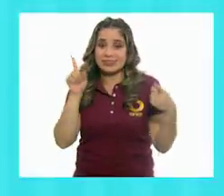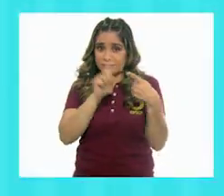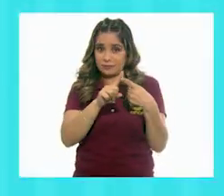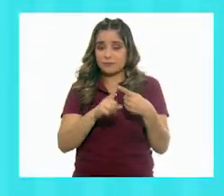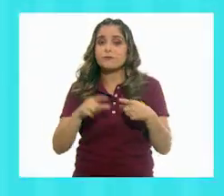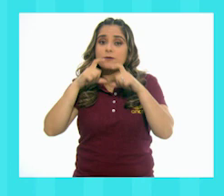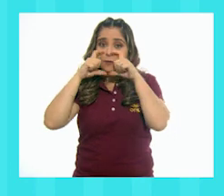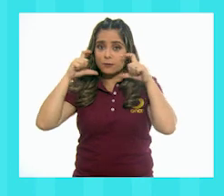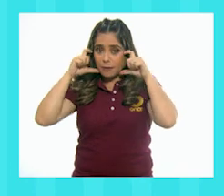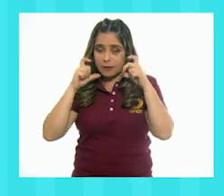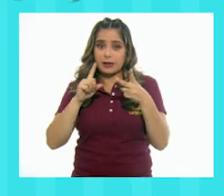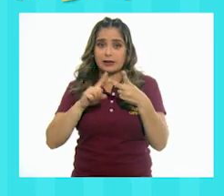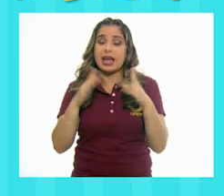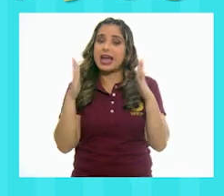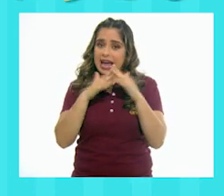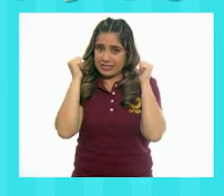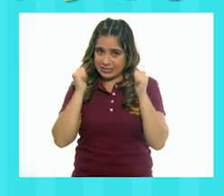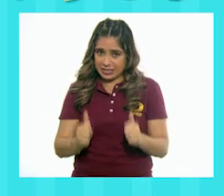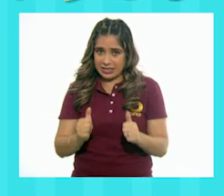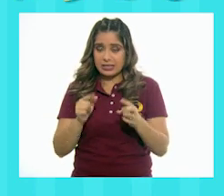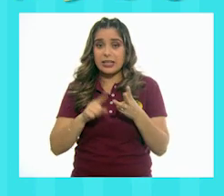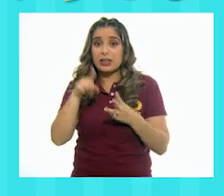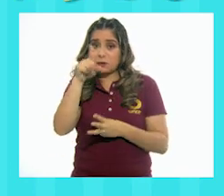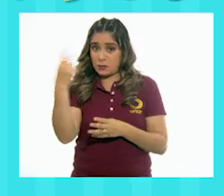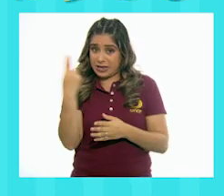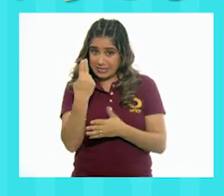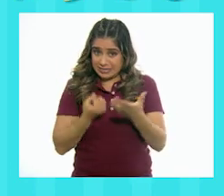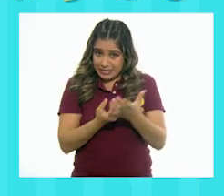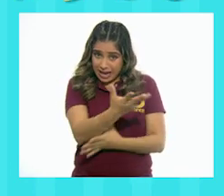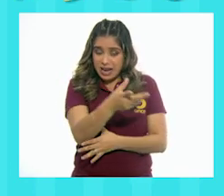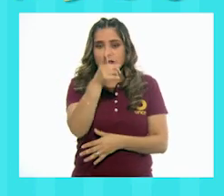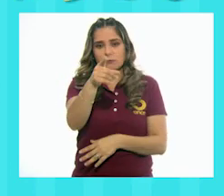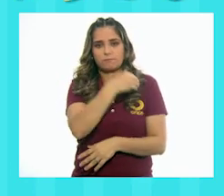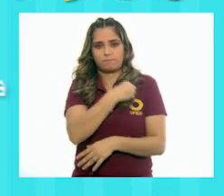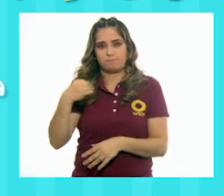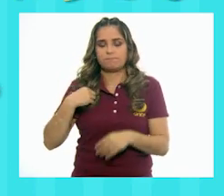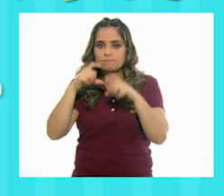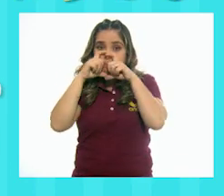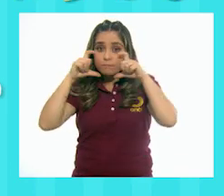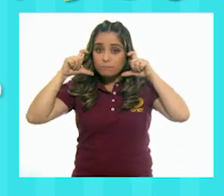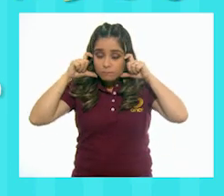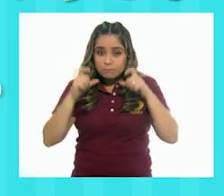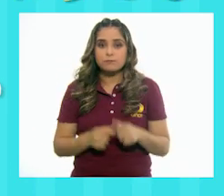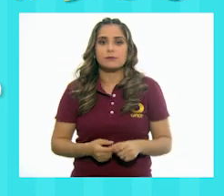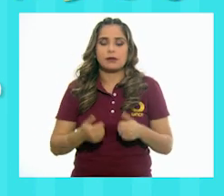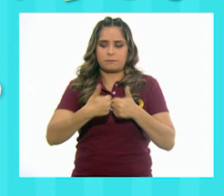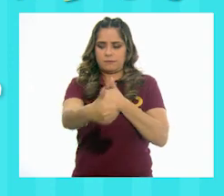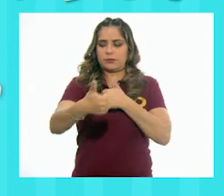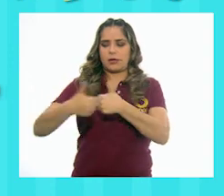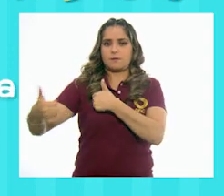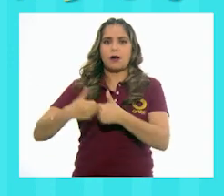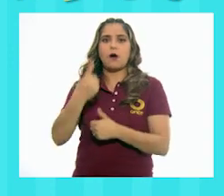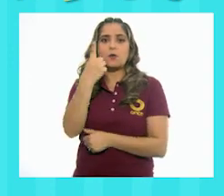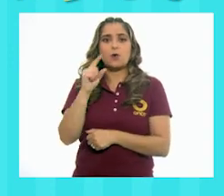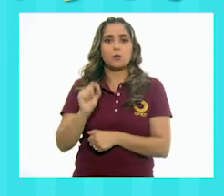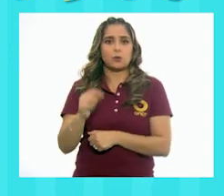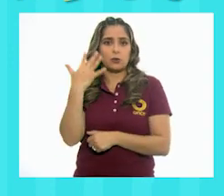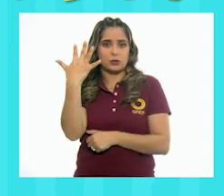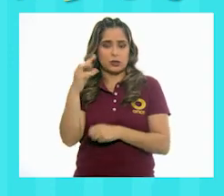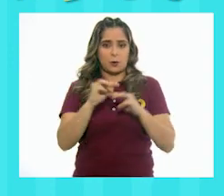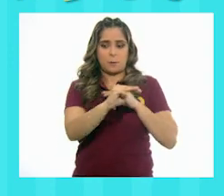Utiliza cubrebocas. No salgas de casa. Si tienes que hacerlo, recuerda que es obligatorio utilizarlo. Mantén una distancia mínima